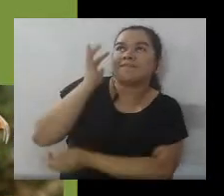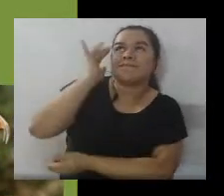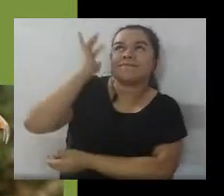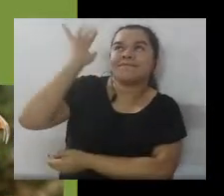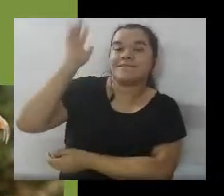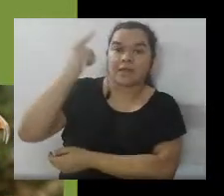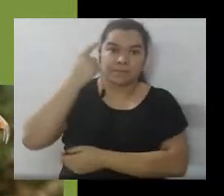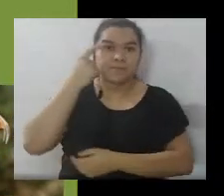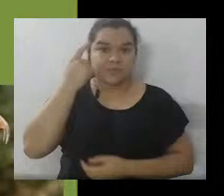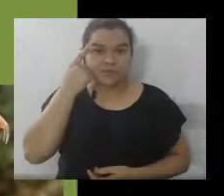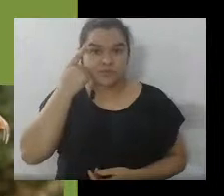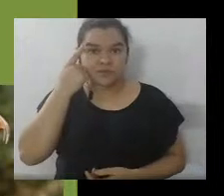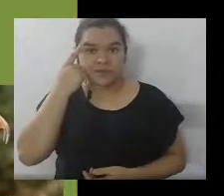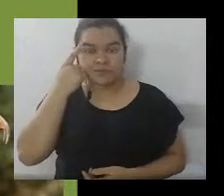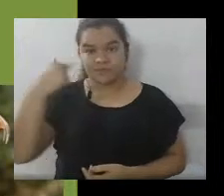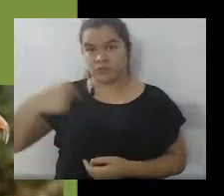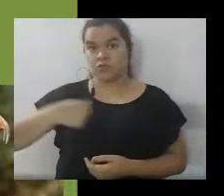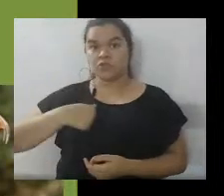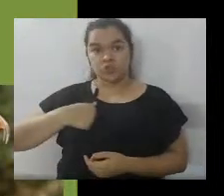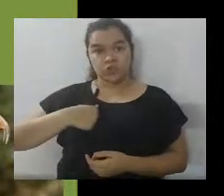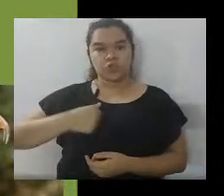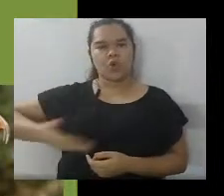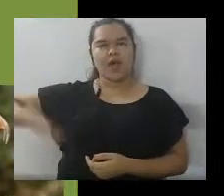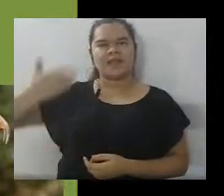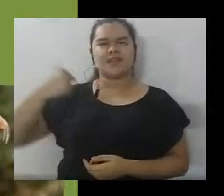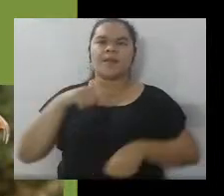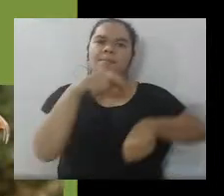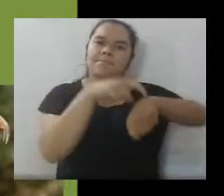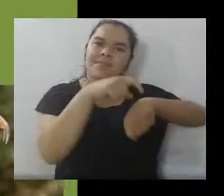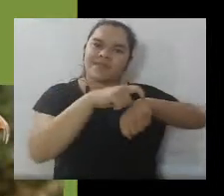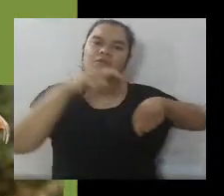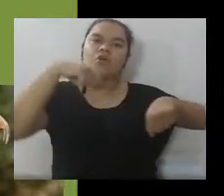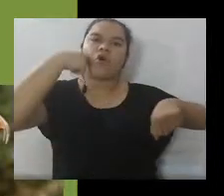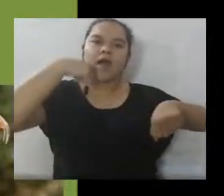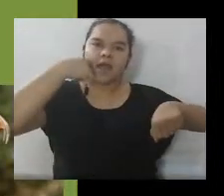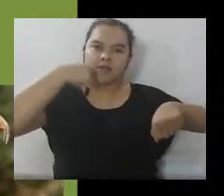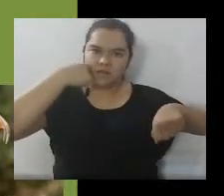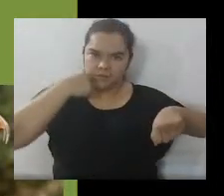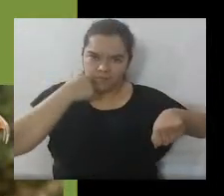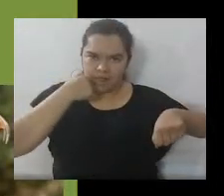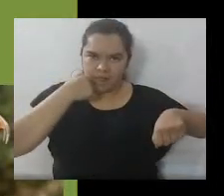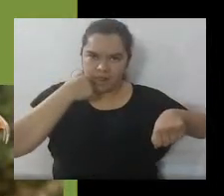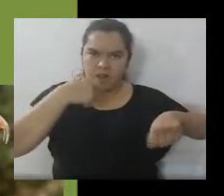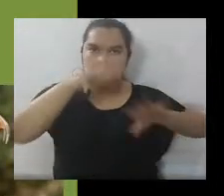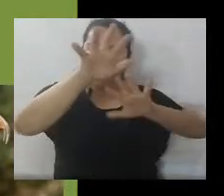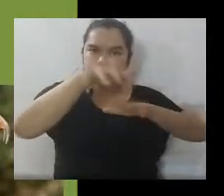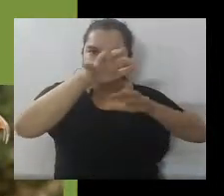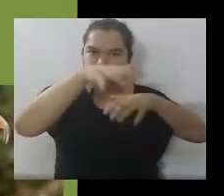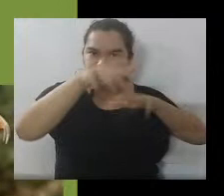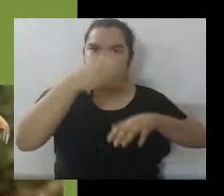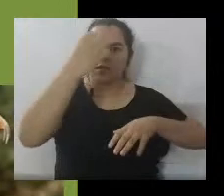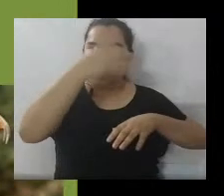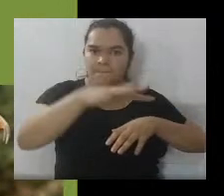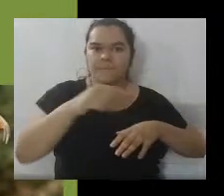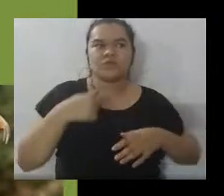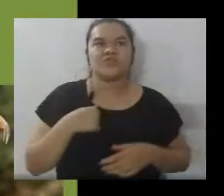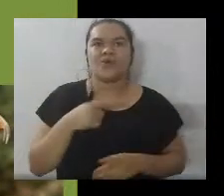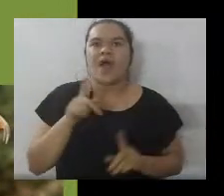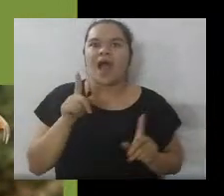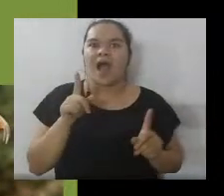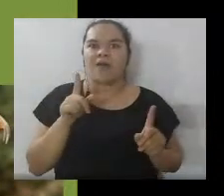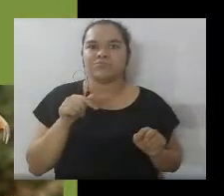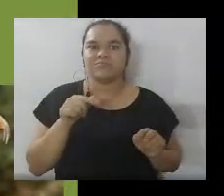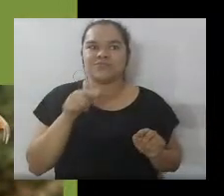carrera. En mi caso, yo no sabía si estudiar veterinaria, agronomía. Lo único que yo sí sabía era que quería